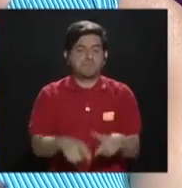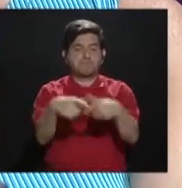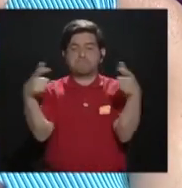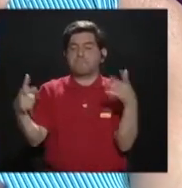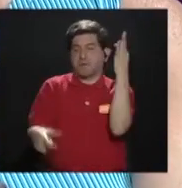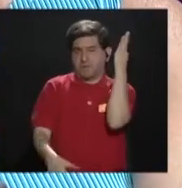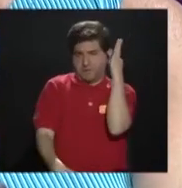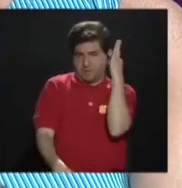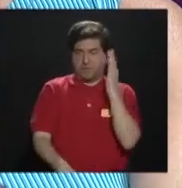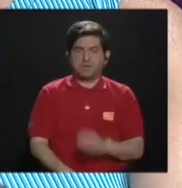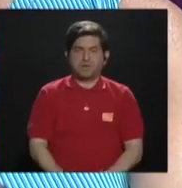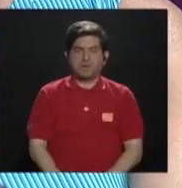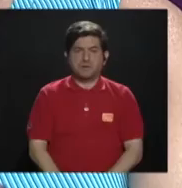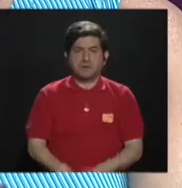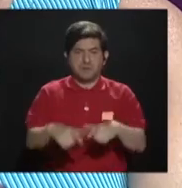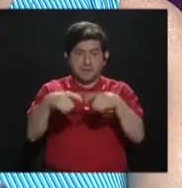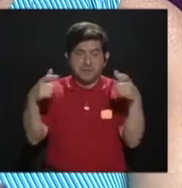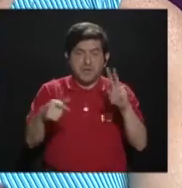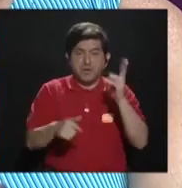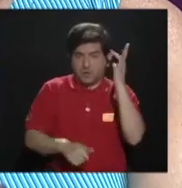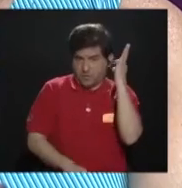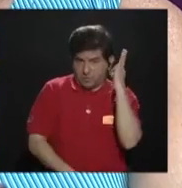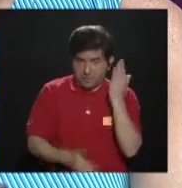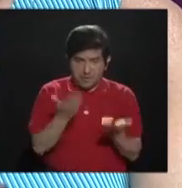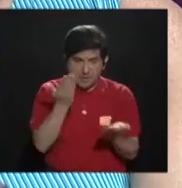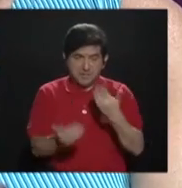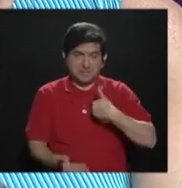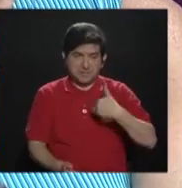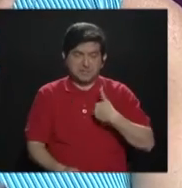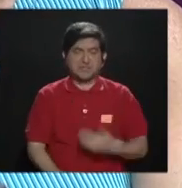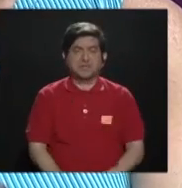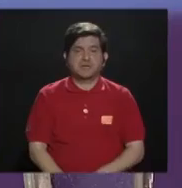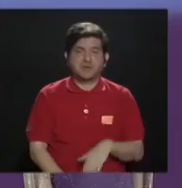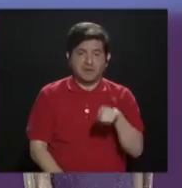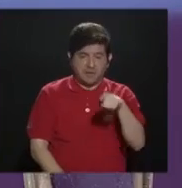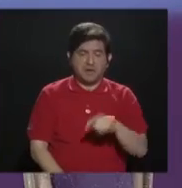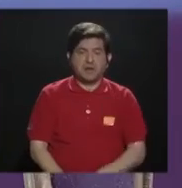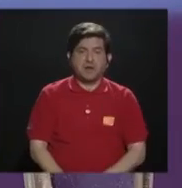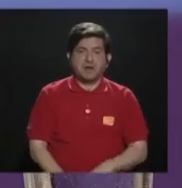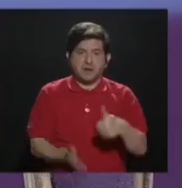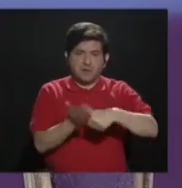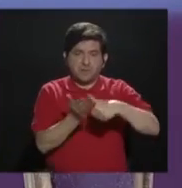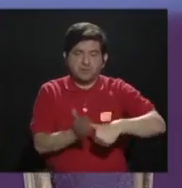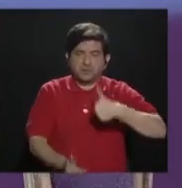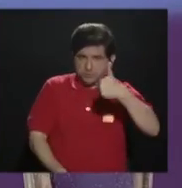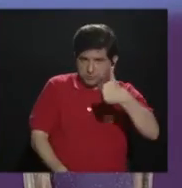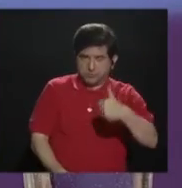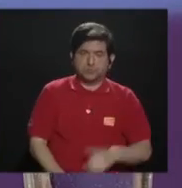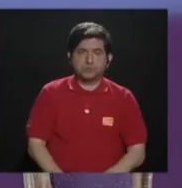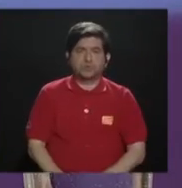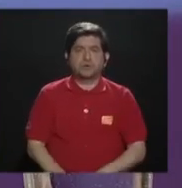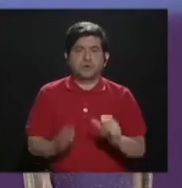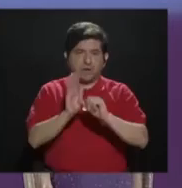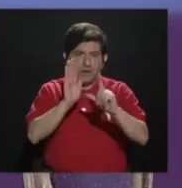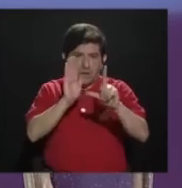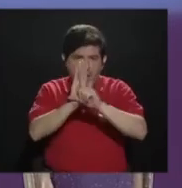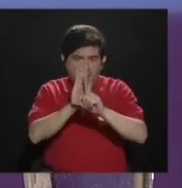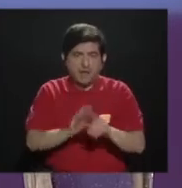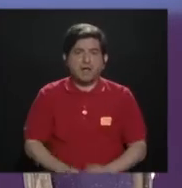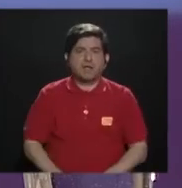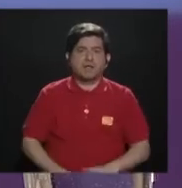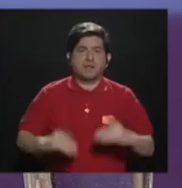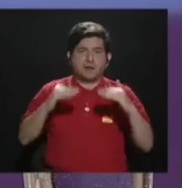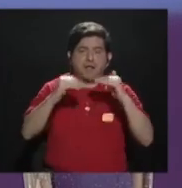de las mujeres, la mayoría de las compañeras, digamos, que tienen cargos electivos y que han sido legisladoras o son legisladoras a